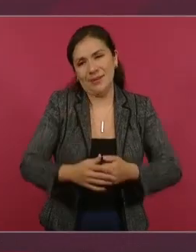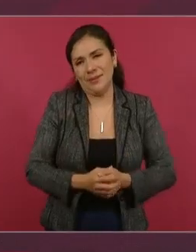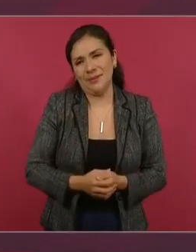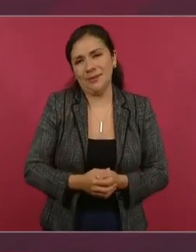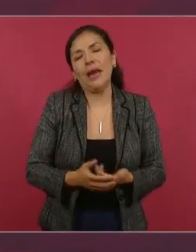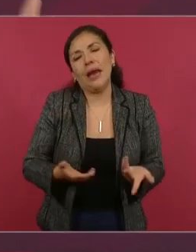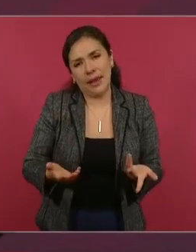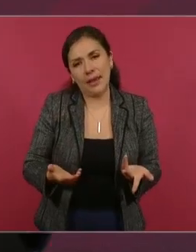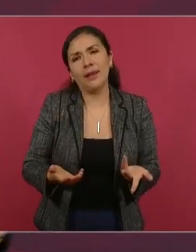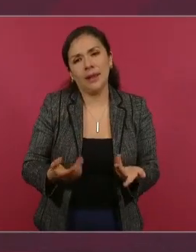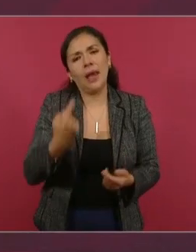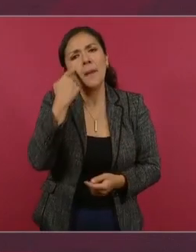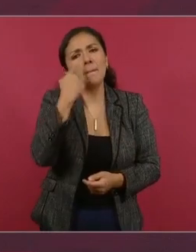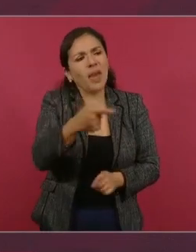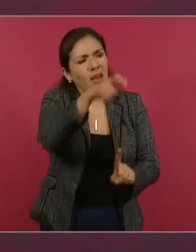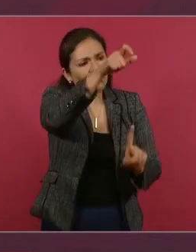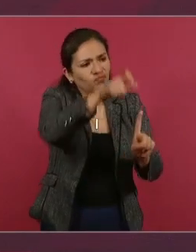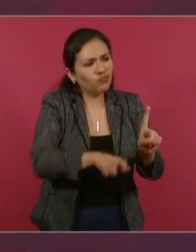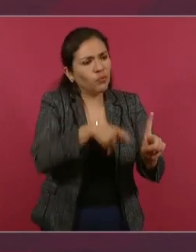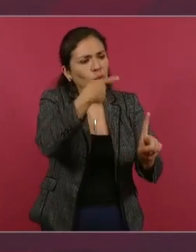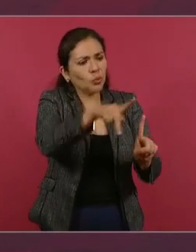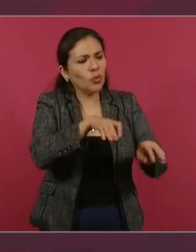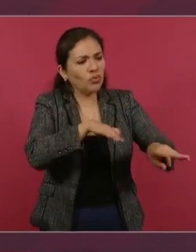que se vean las trayectorias,